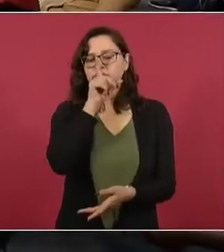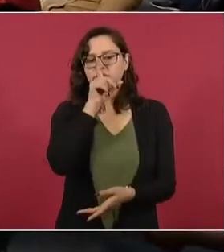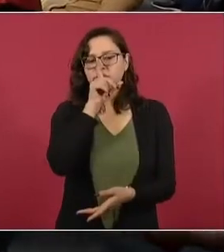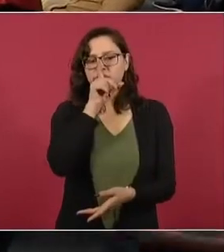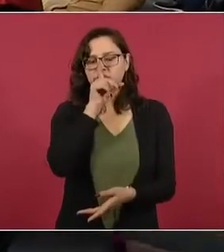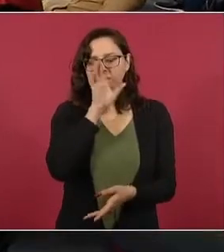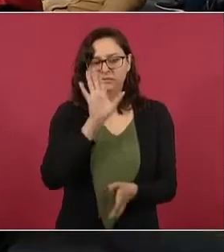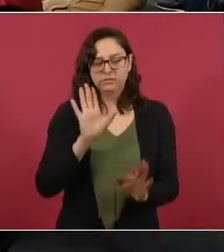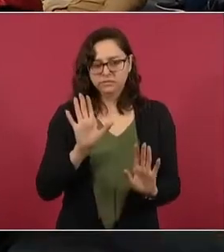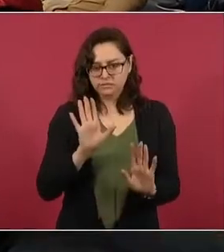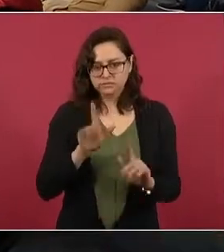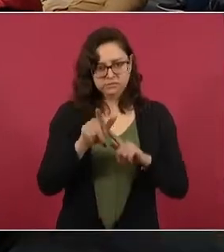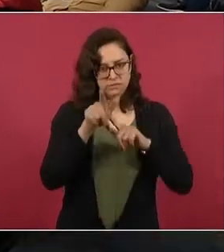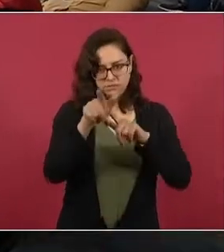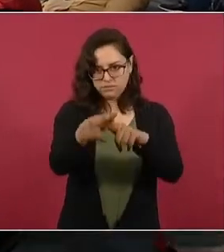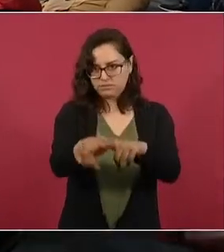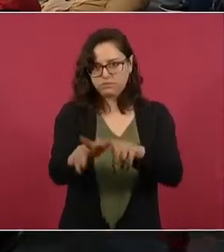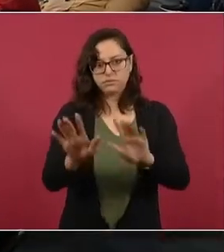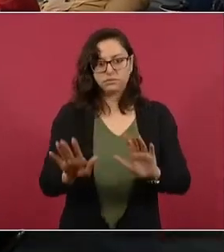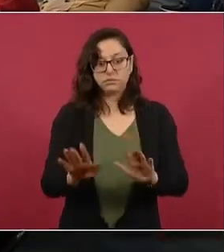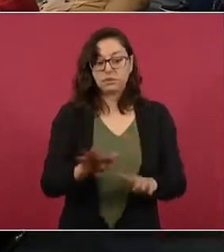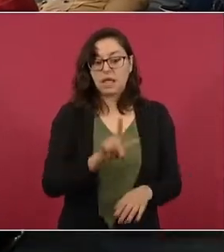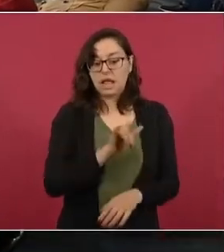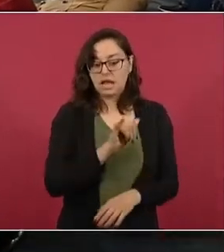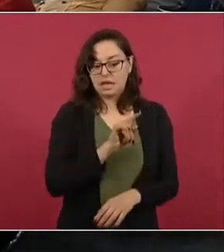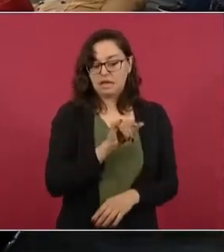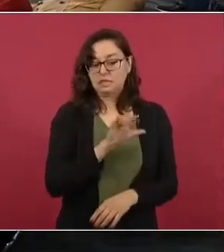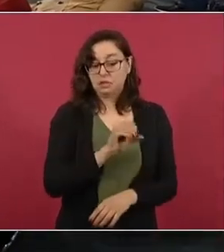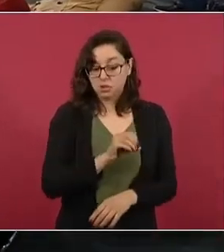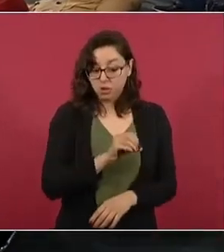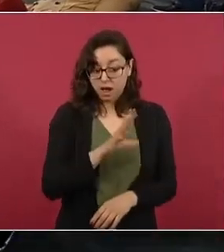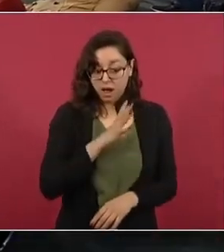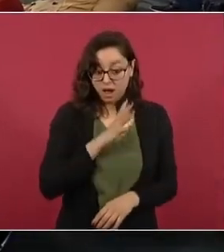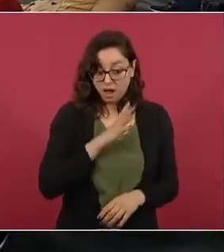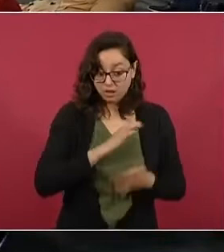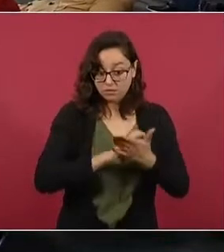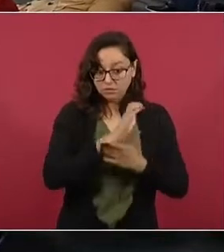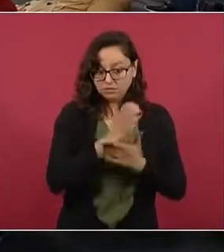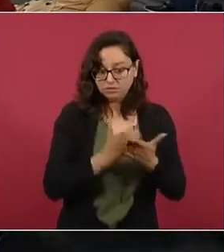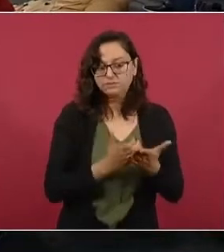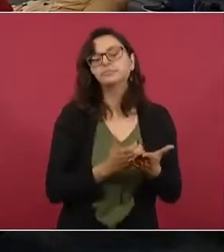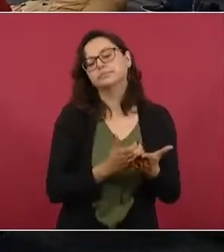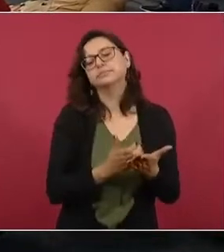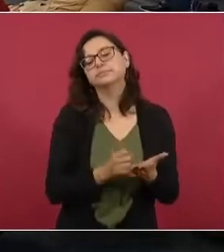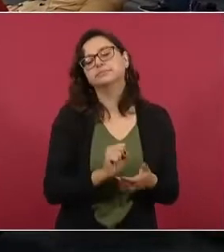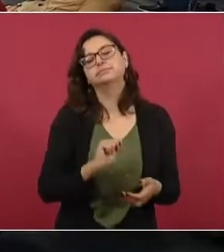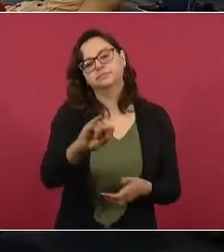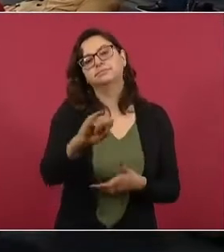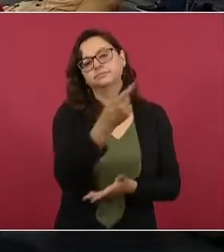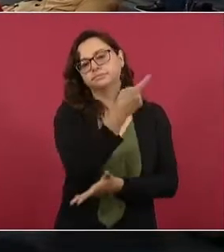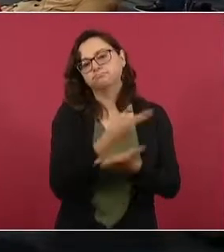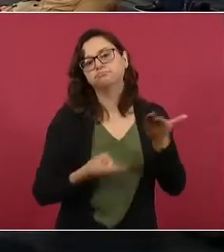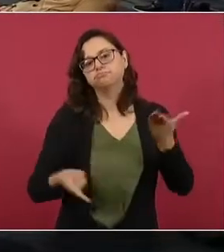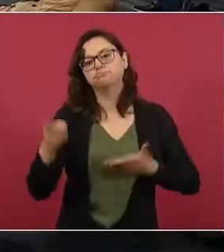es litio. También para que no haya